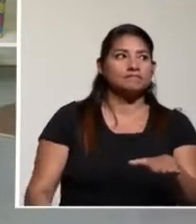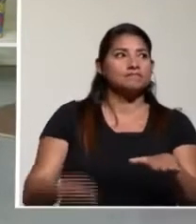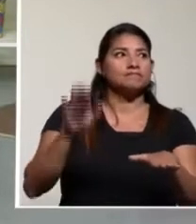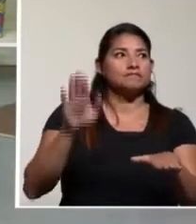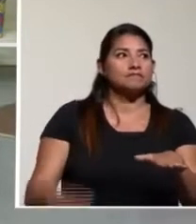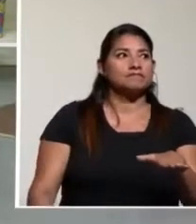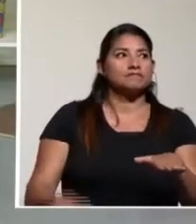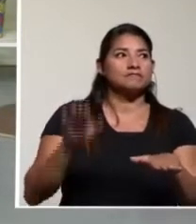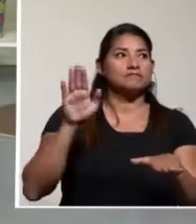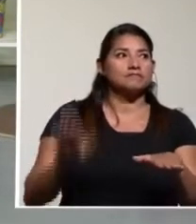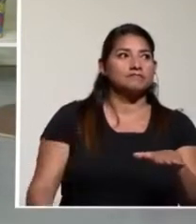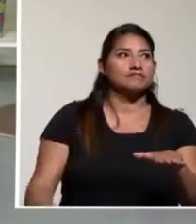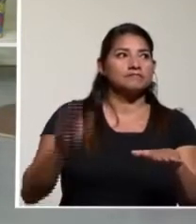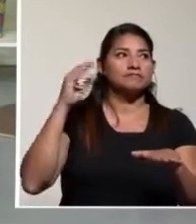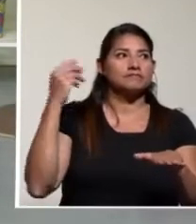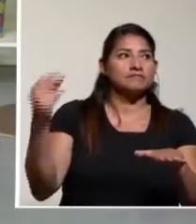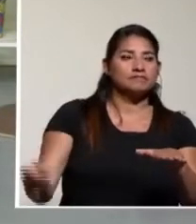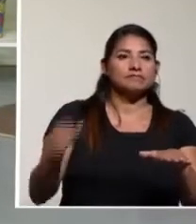1, 2.